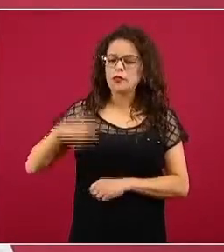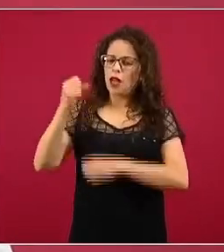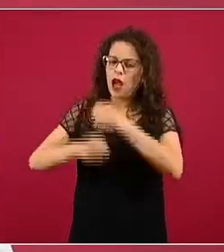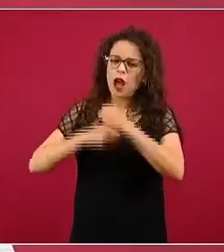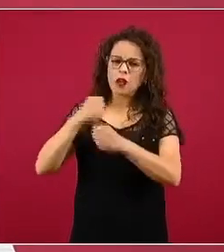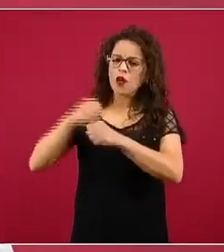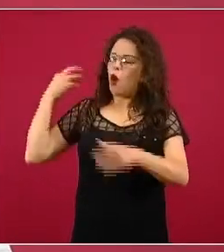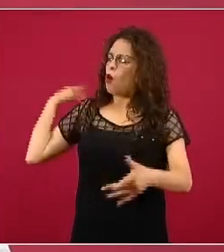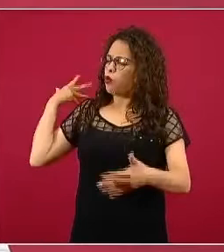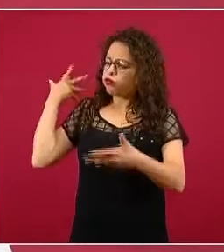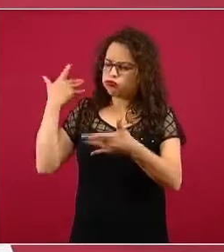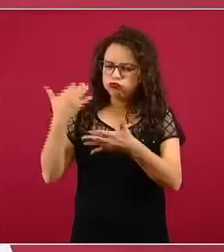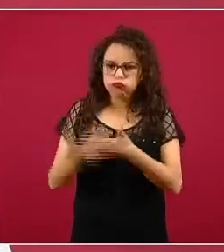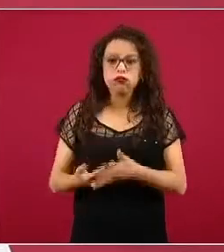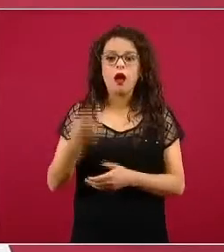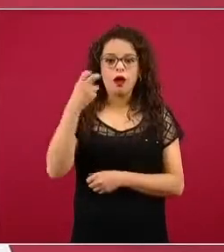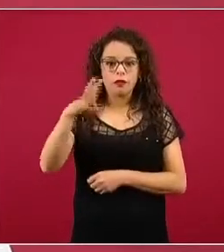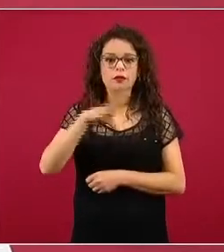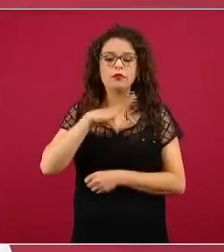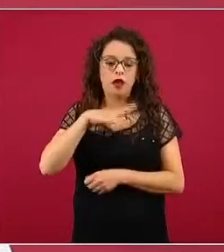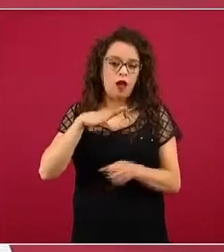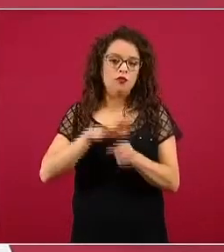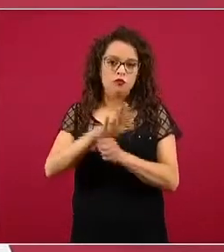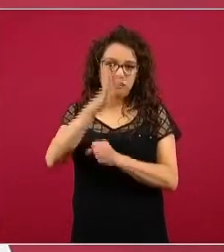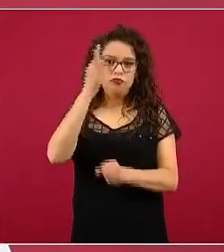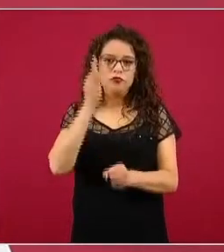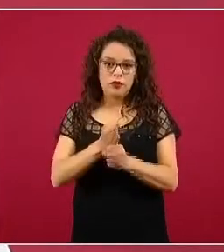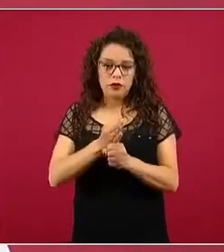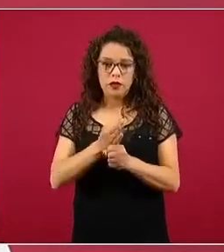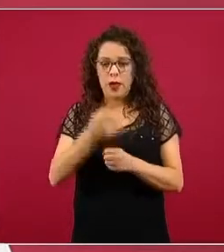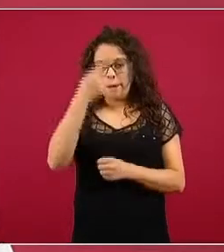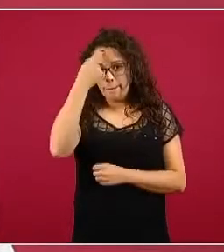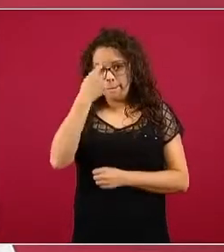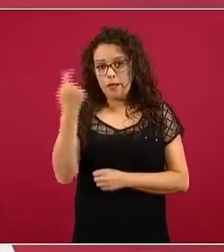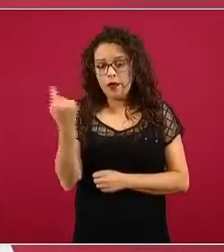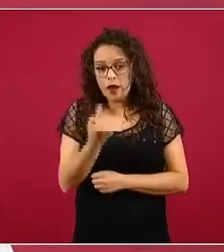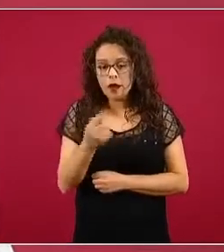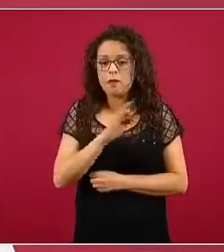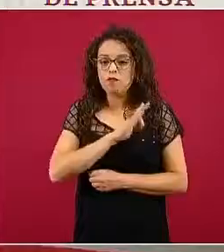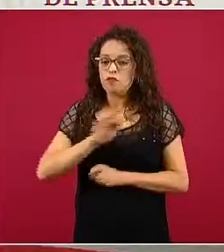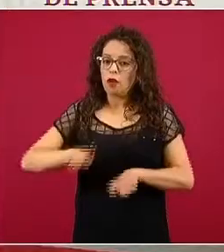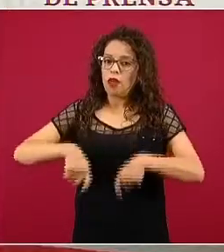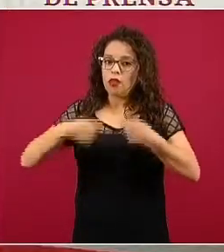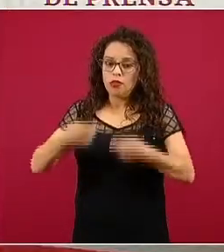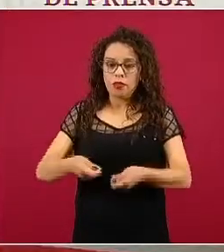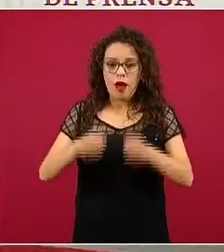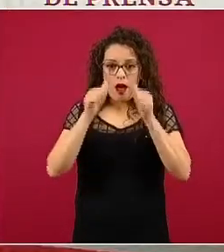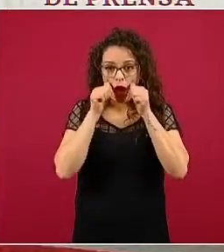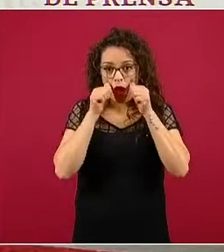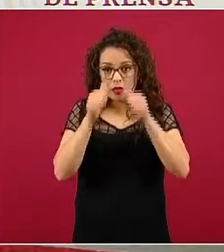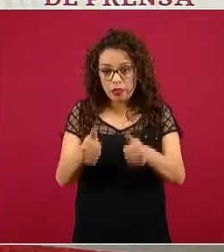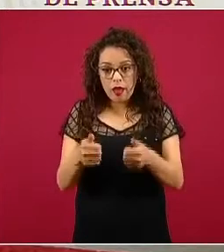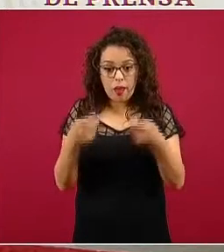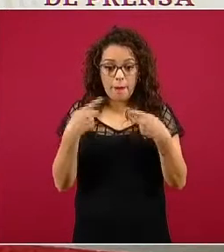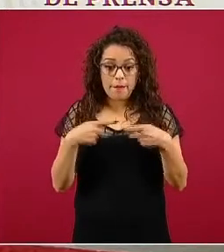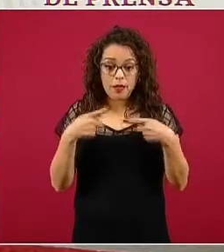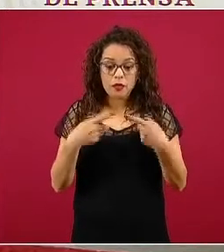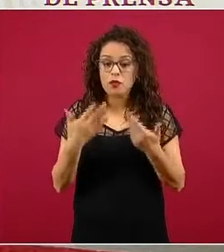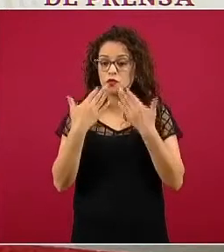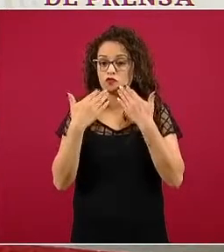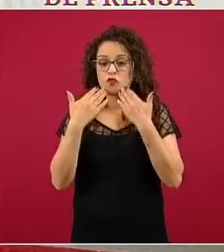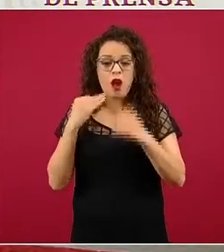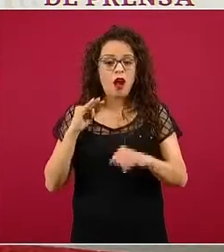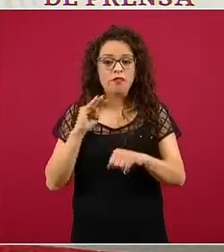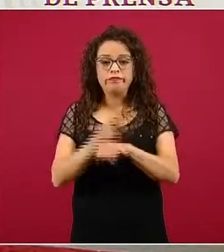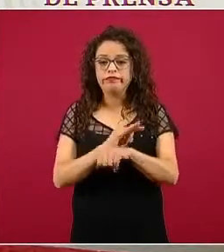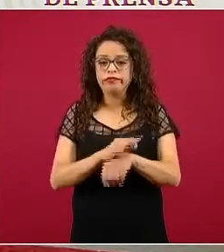este tipo de capacidades para precisamente en el marco de poder atender a las poblaciones más vulnerables,